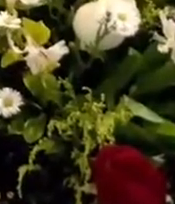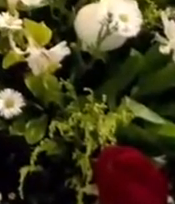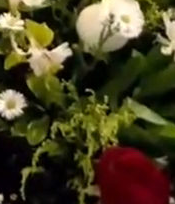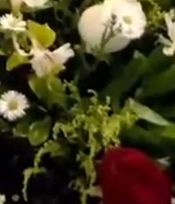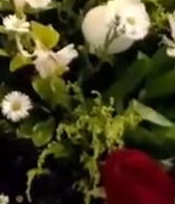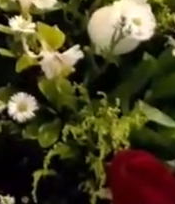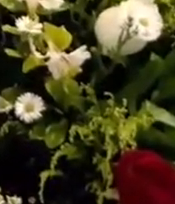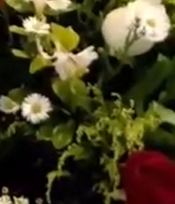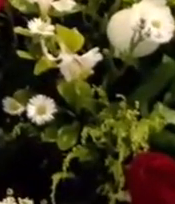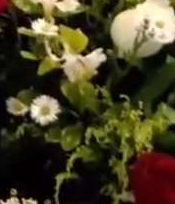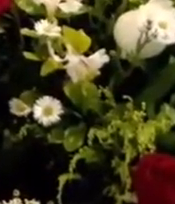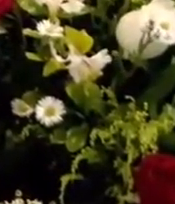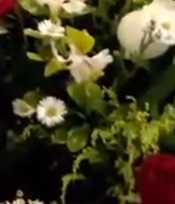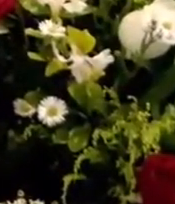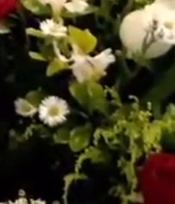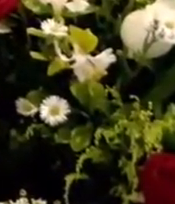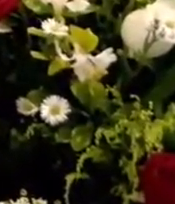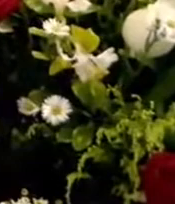margaritas.